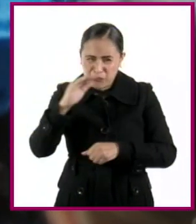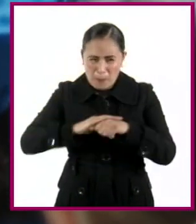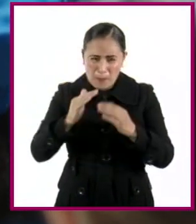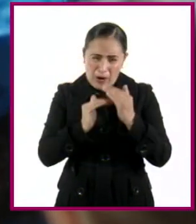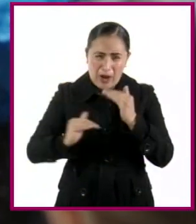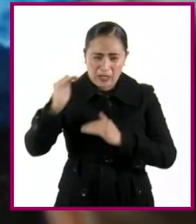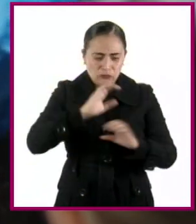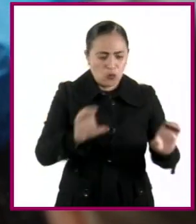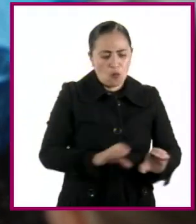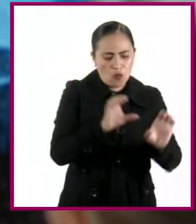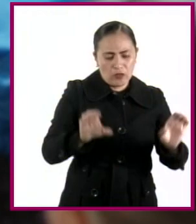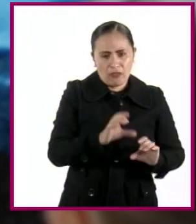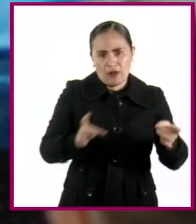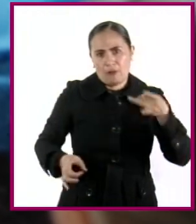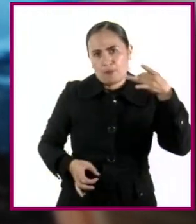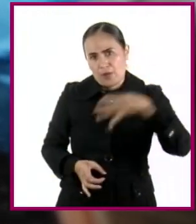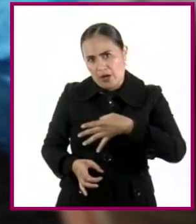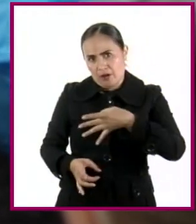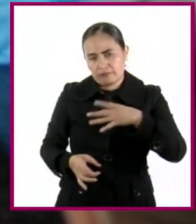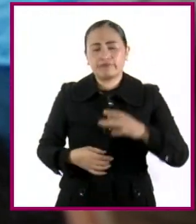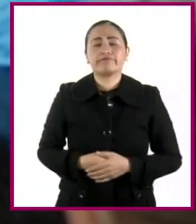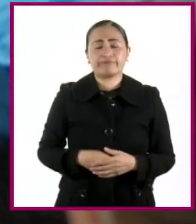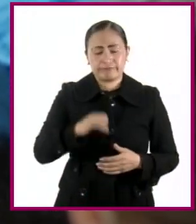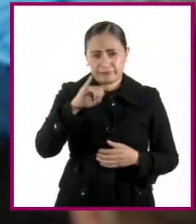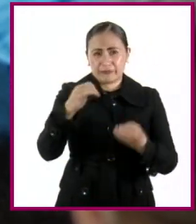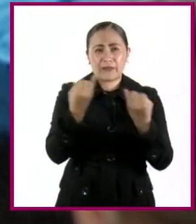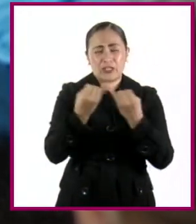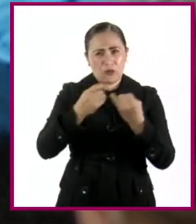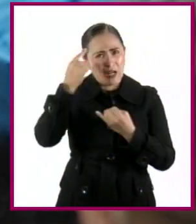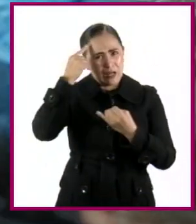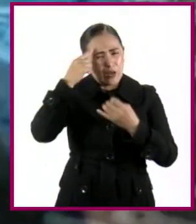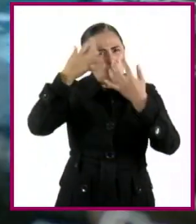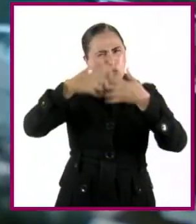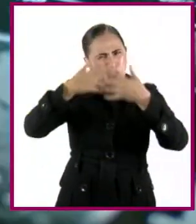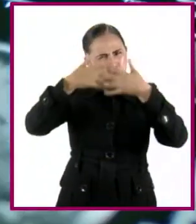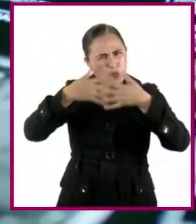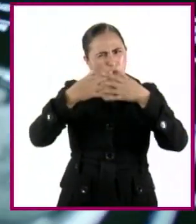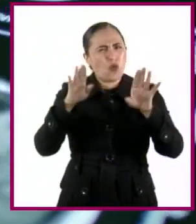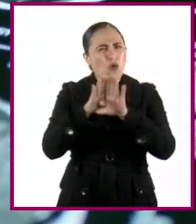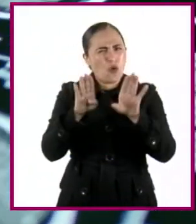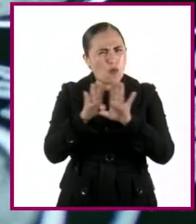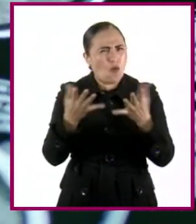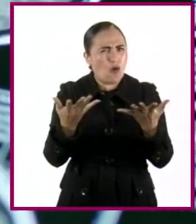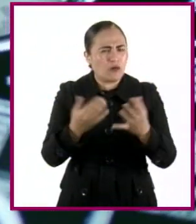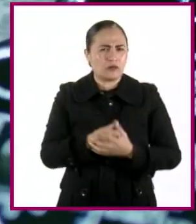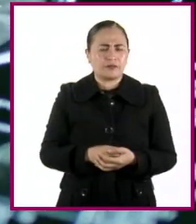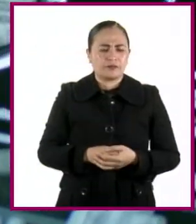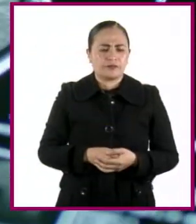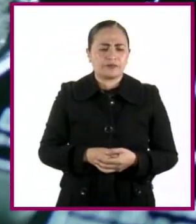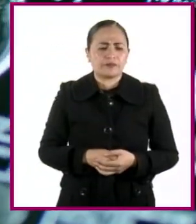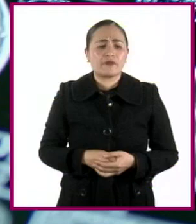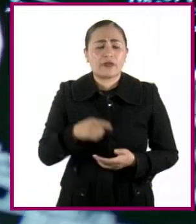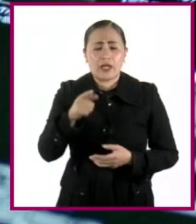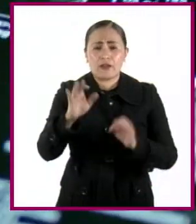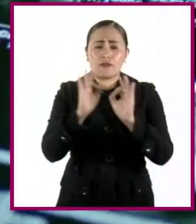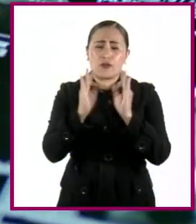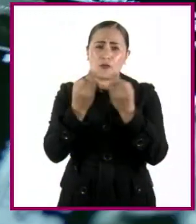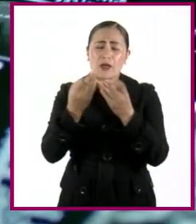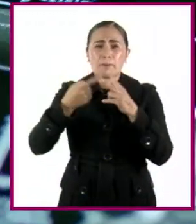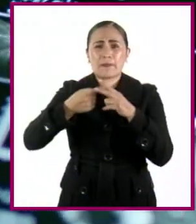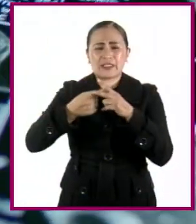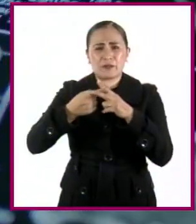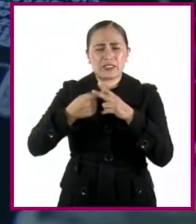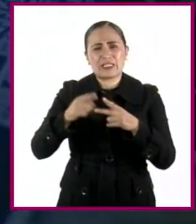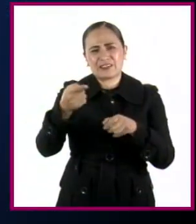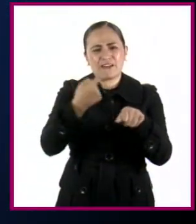investigación tratando de desarrollar modelos para entender el cerebro humano. Hay, por ejemplo, modelos matemáticos que nos ayudan a entender la